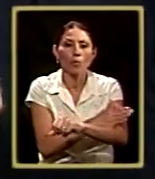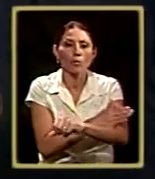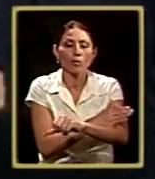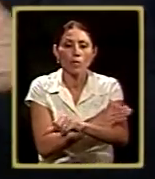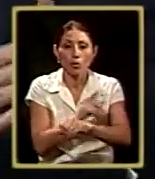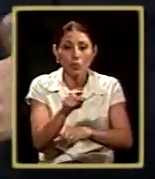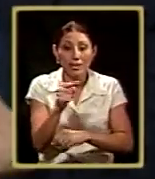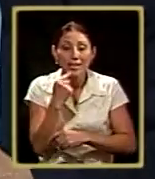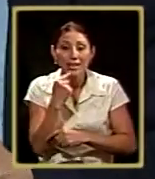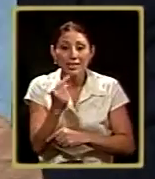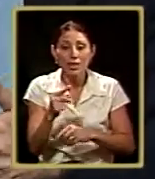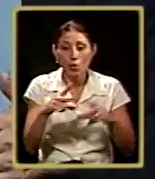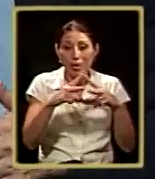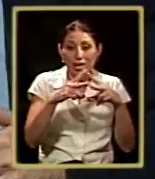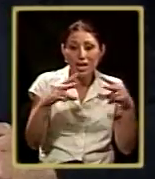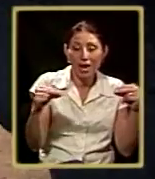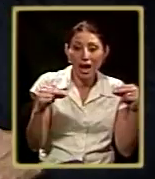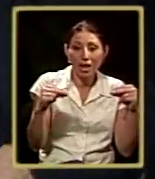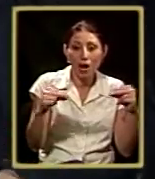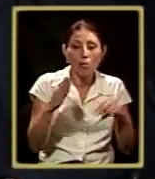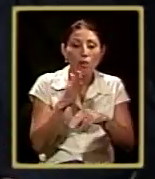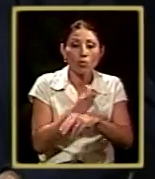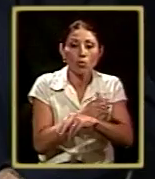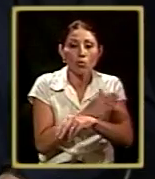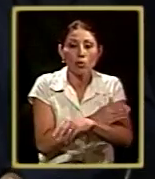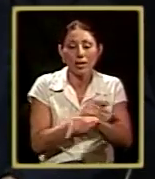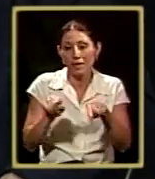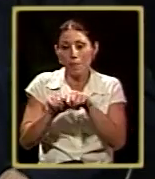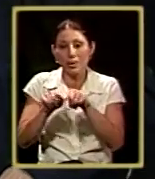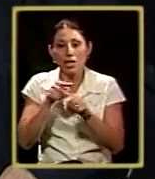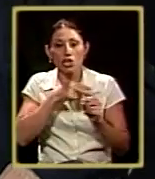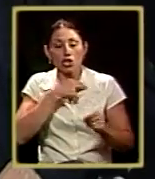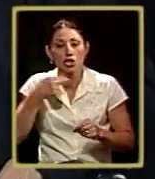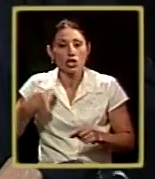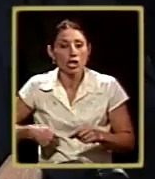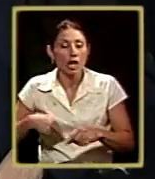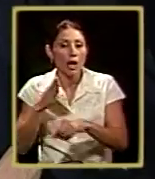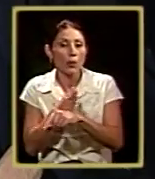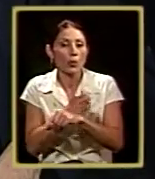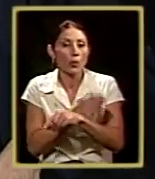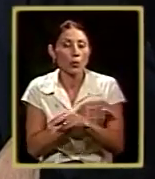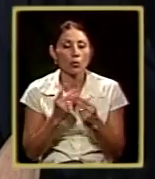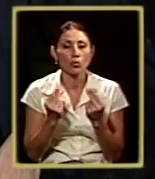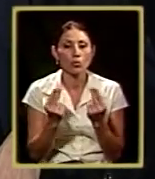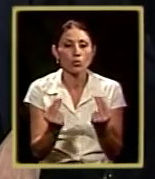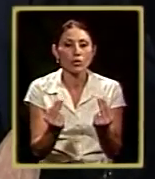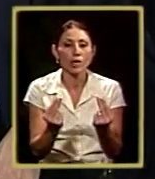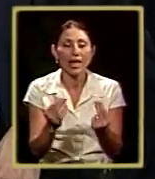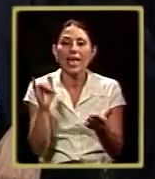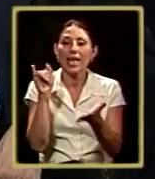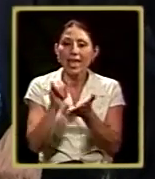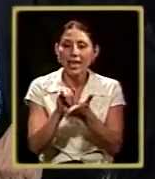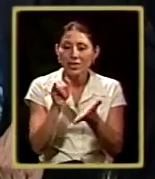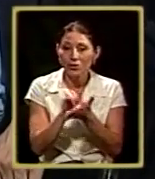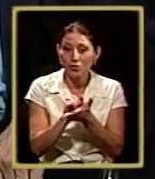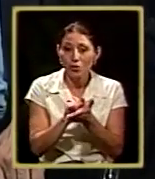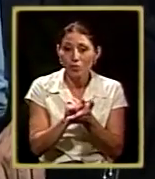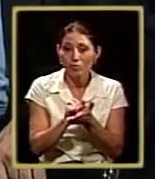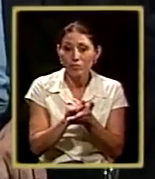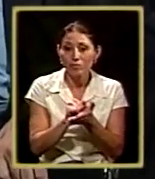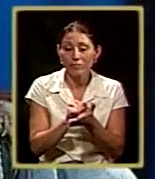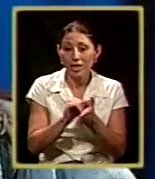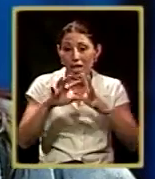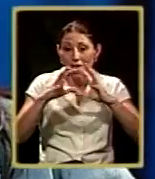vigorosamente, más China moviéndose como un bólido, es esos se van a mover así nos